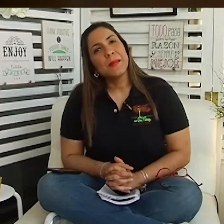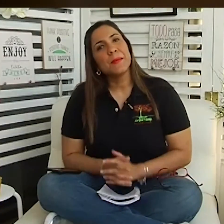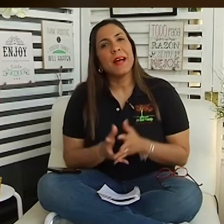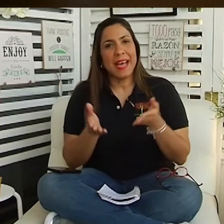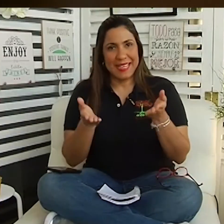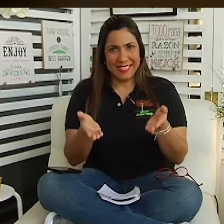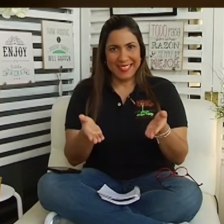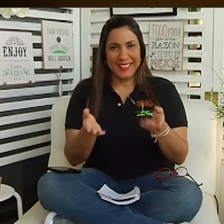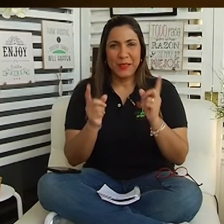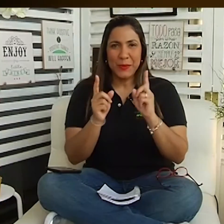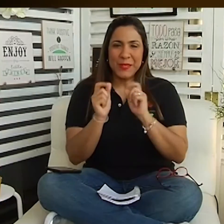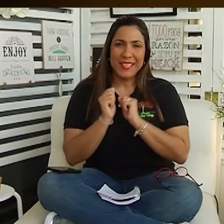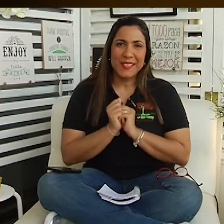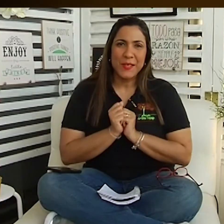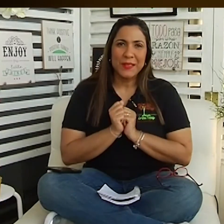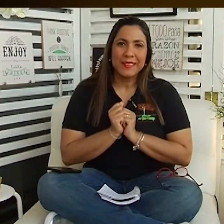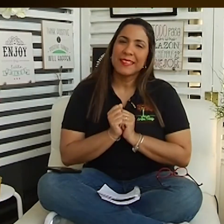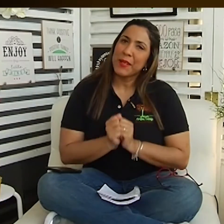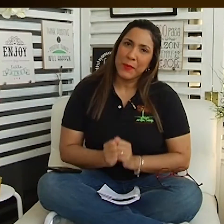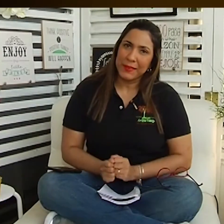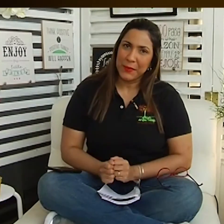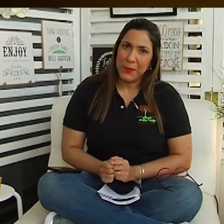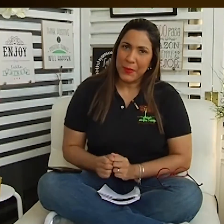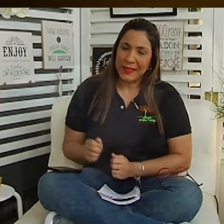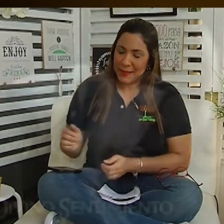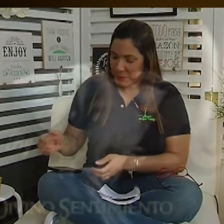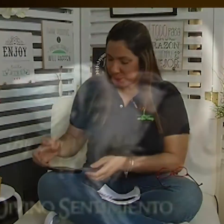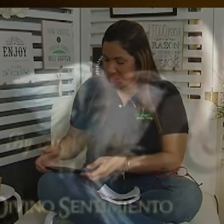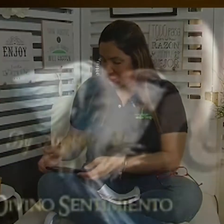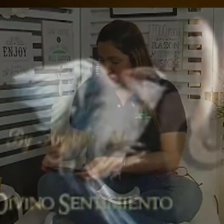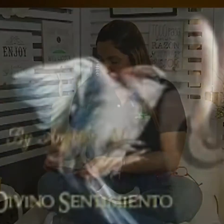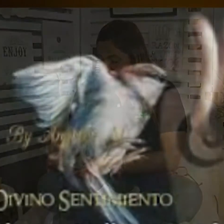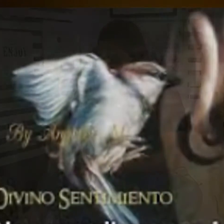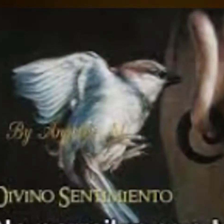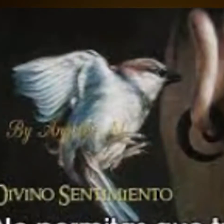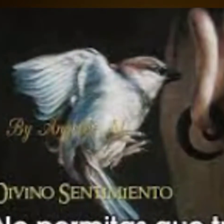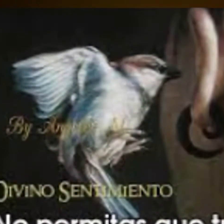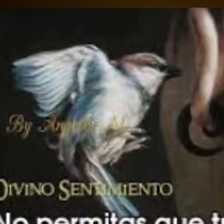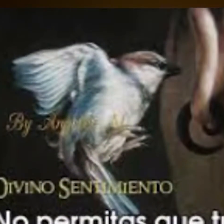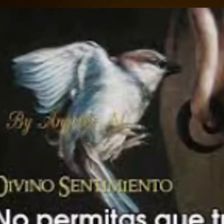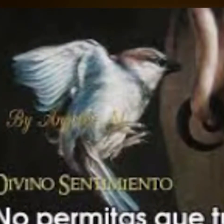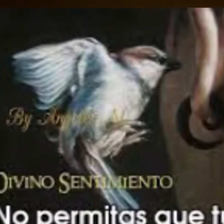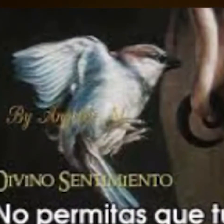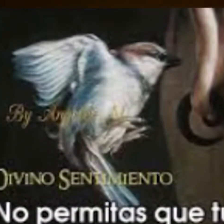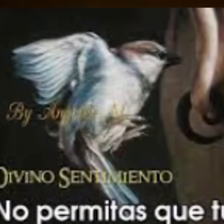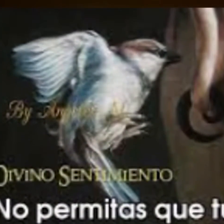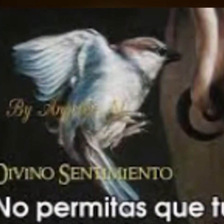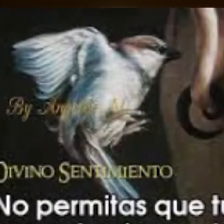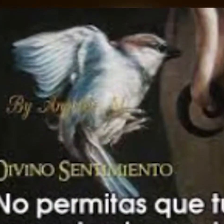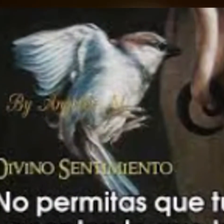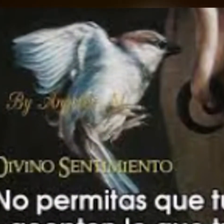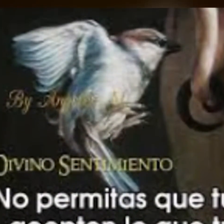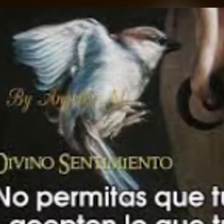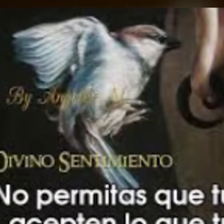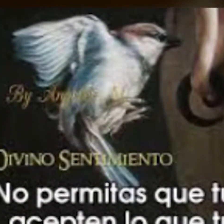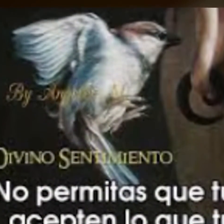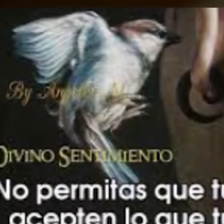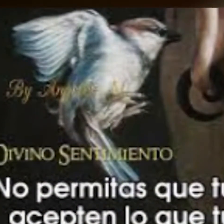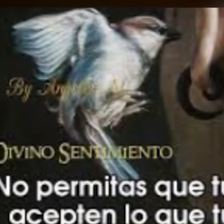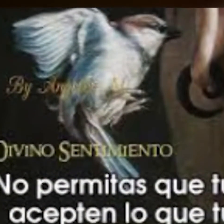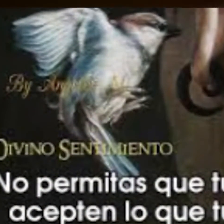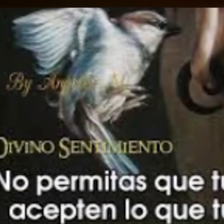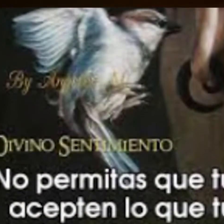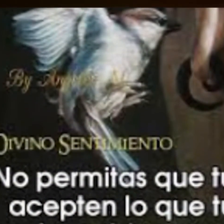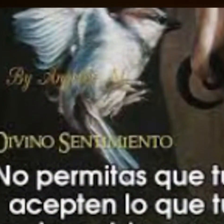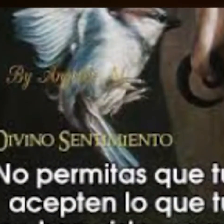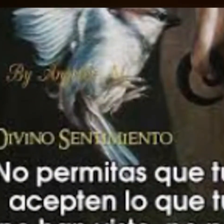De nuevo a esta, tu sección, Te cuento un cuento. No permitas que tus oídos acepten lo que